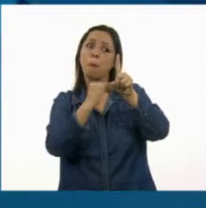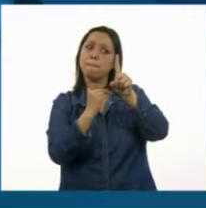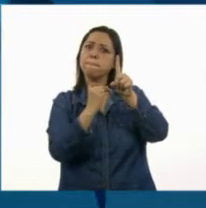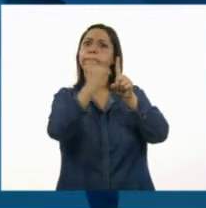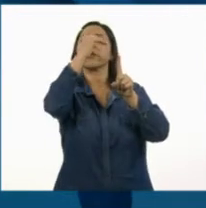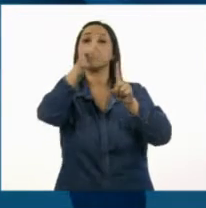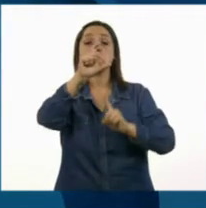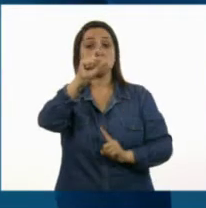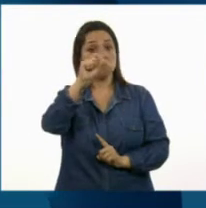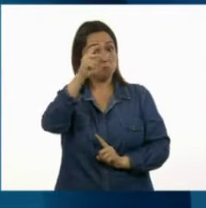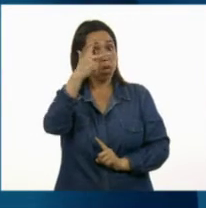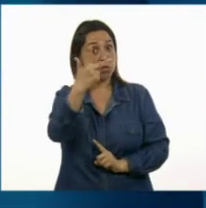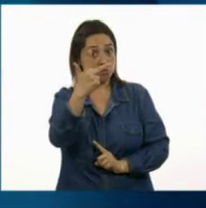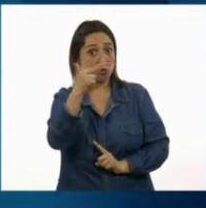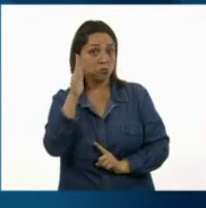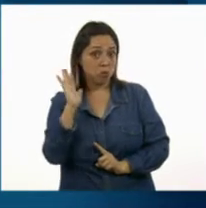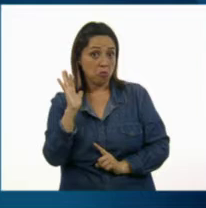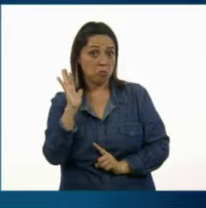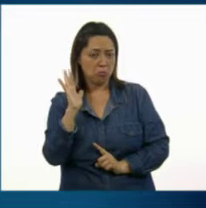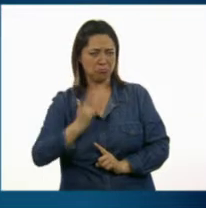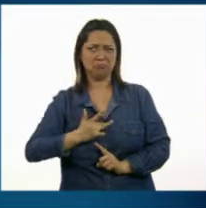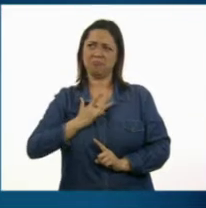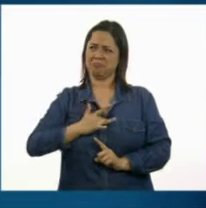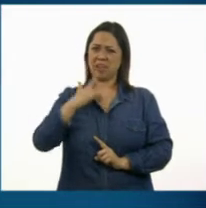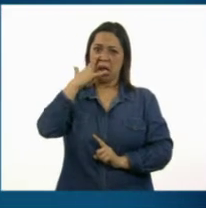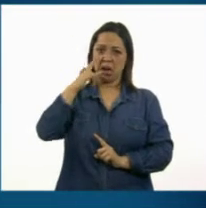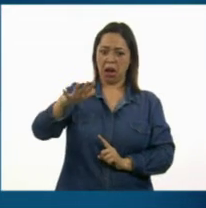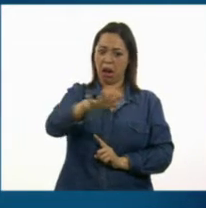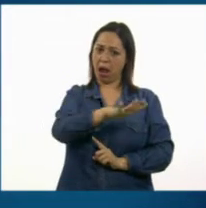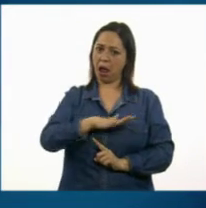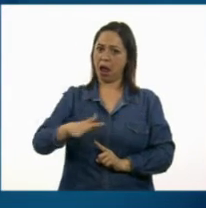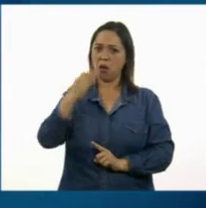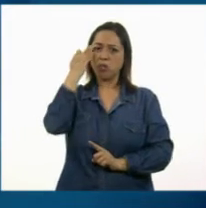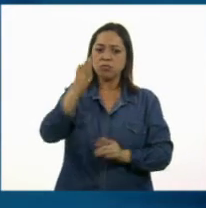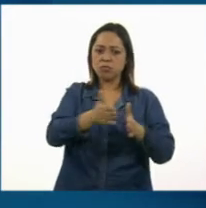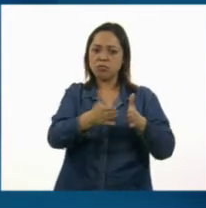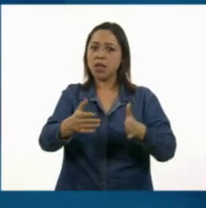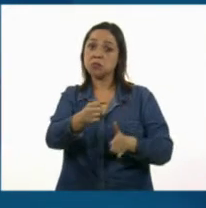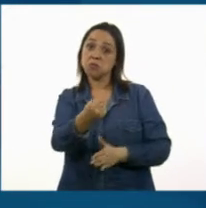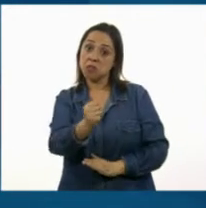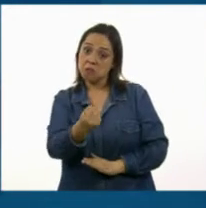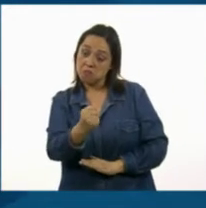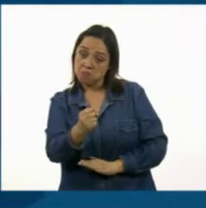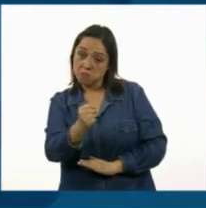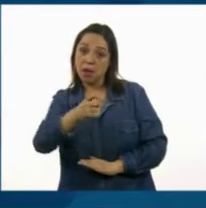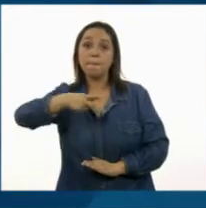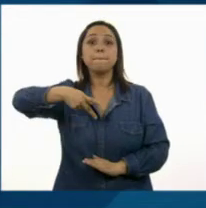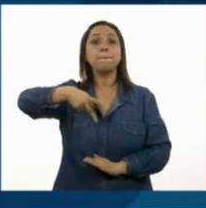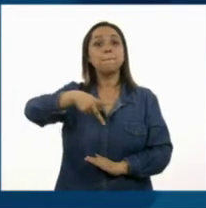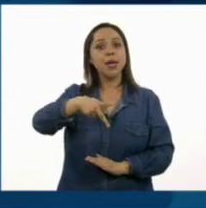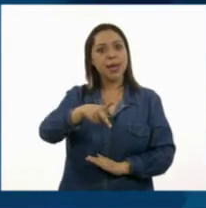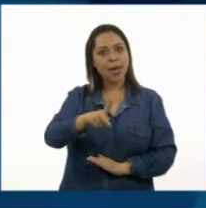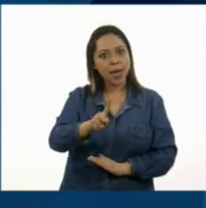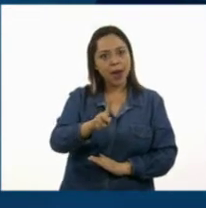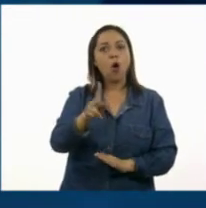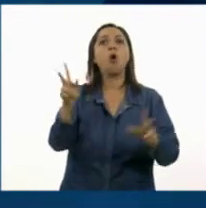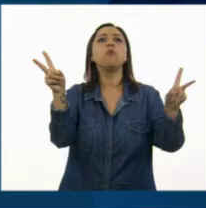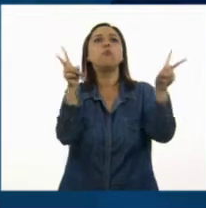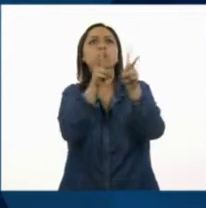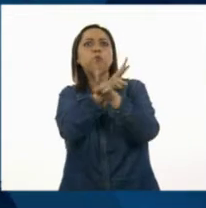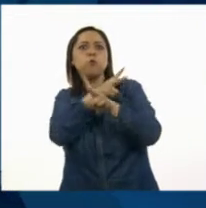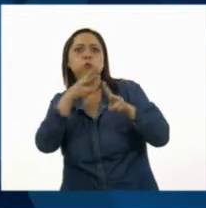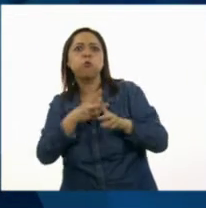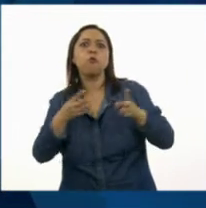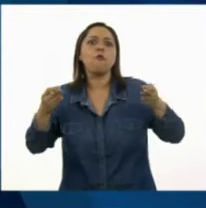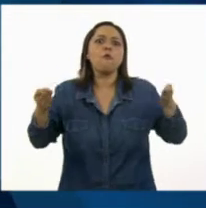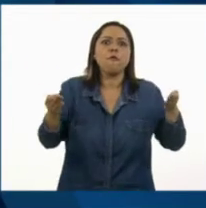28 grados centígrados, algo extraño para el mes de septiembre, pero en el que hace viento, frío y